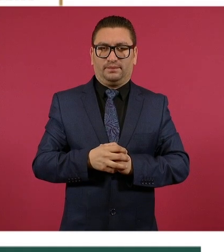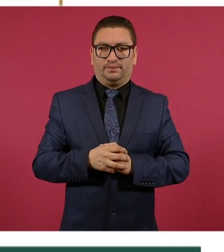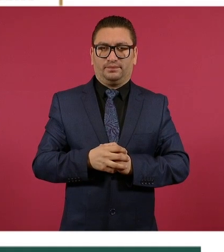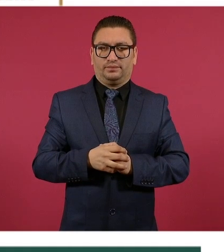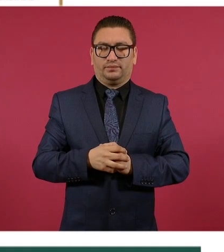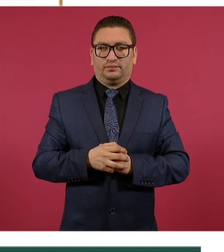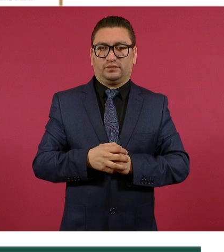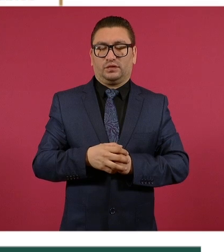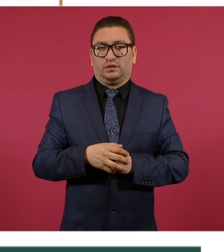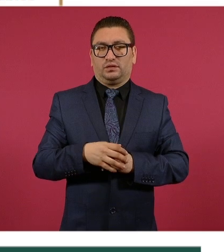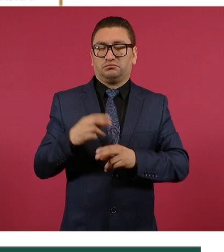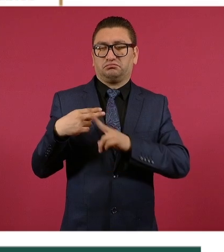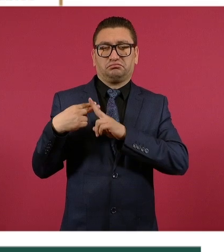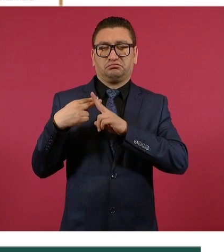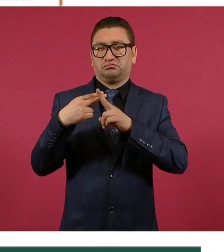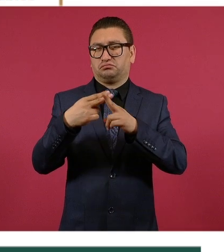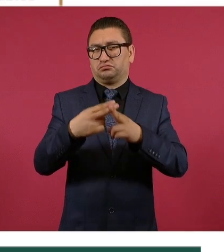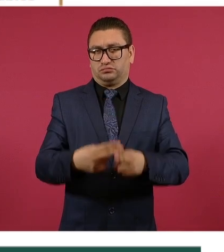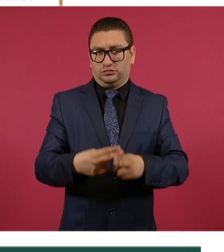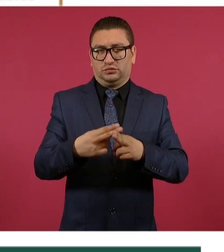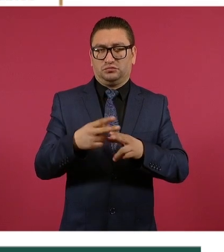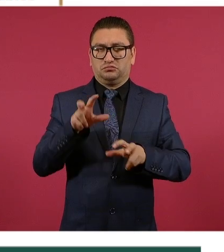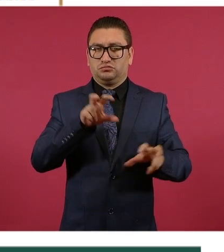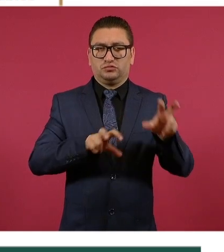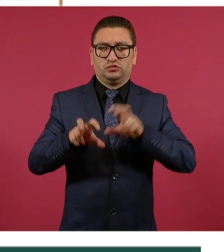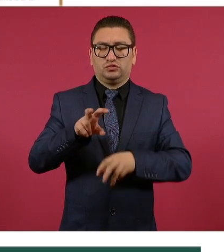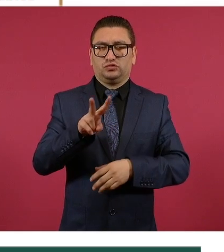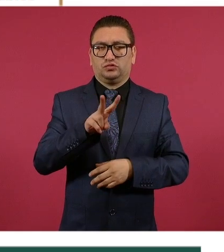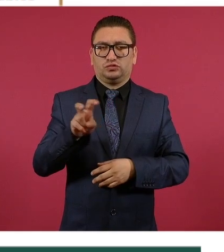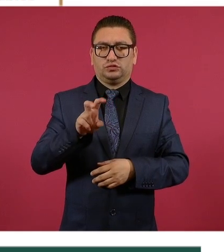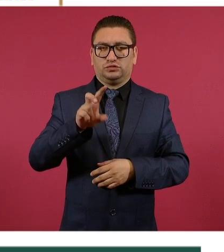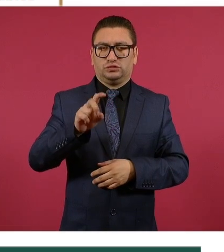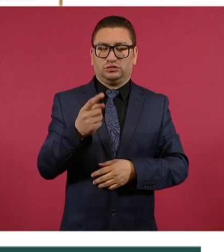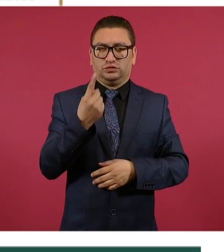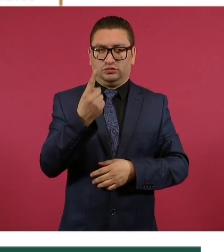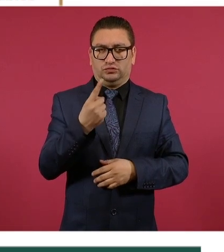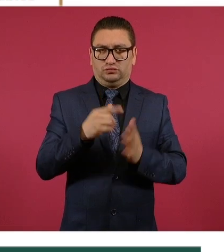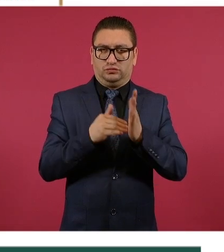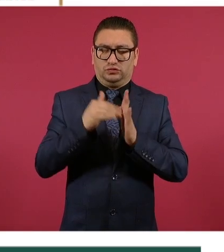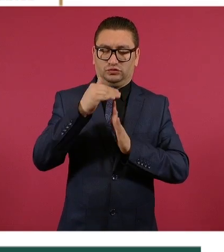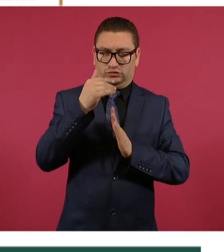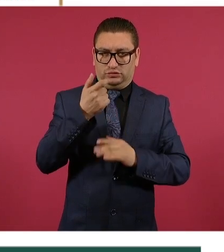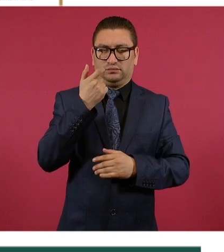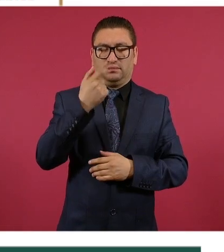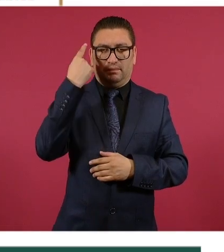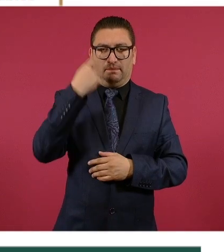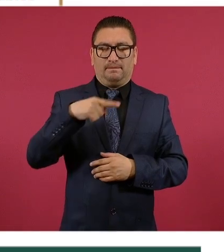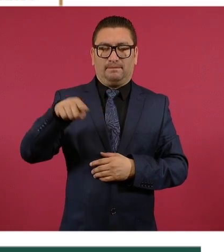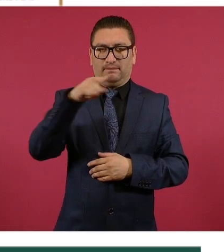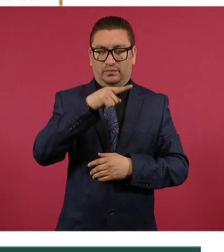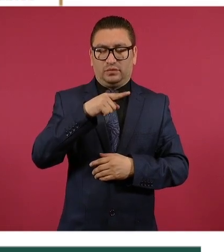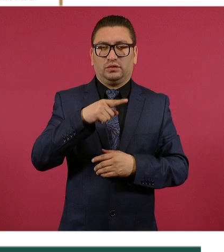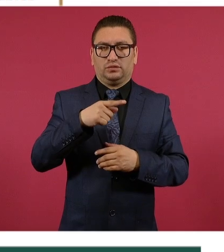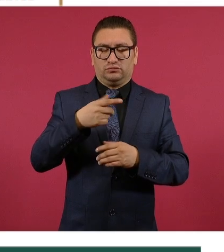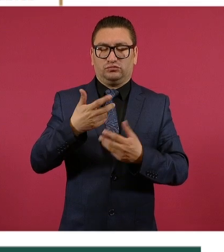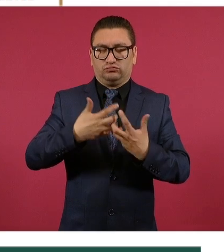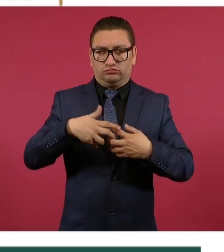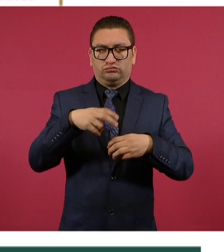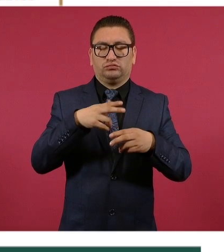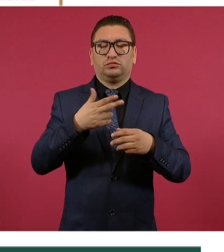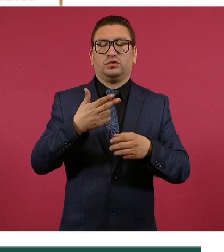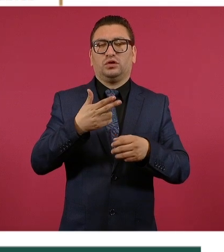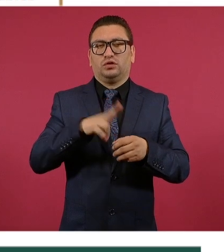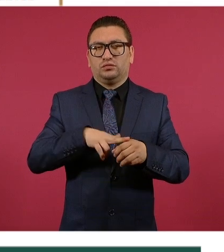va de esta administración ha habido una inversión de 231 millones de pesos en equipamiento para hospitales de IMSS Bienestar de